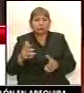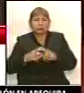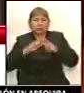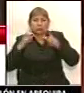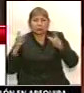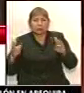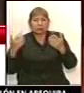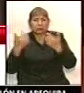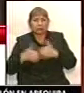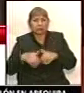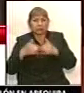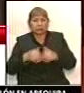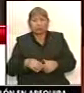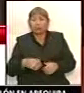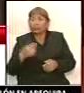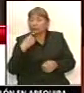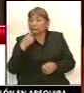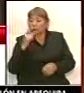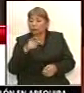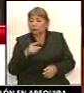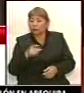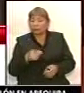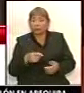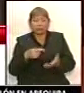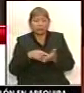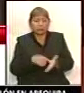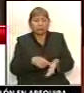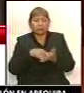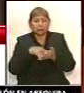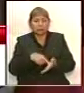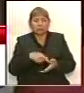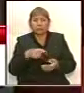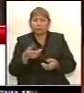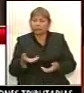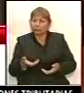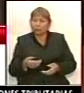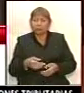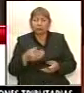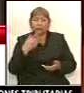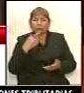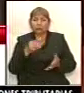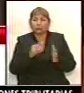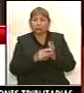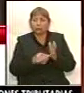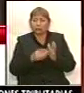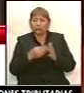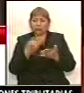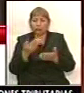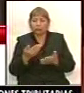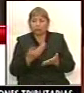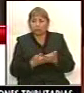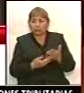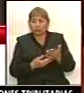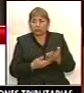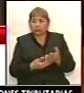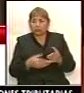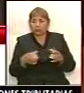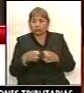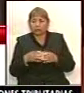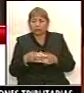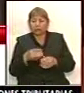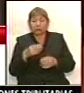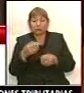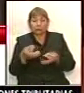empresas. Insistir, presidenta, que en la composición del directorio, y eso se lo planteo al presidente de la Comisión